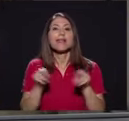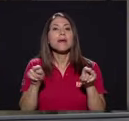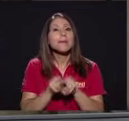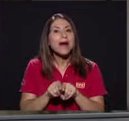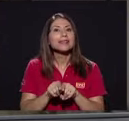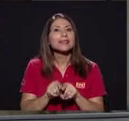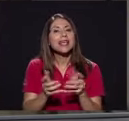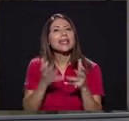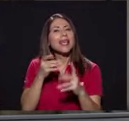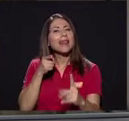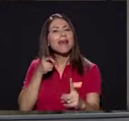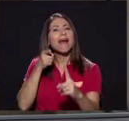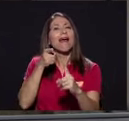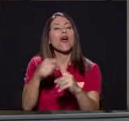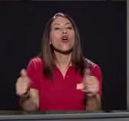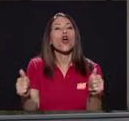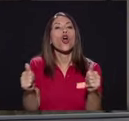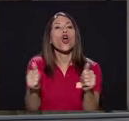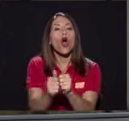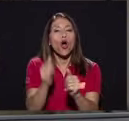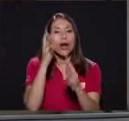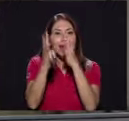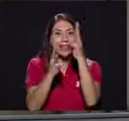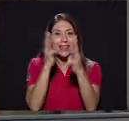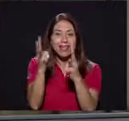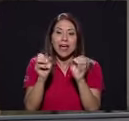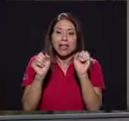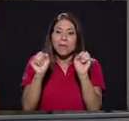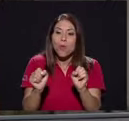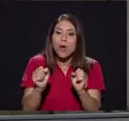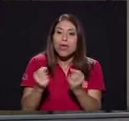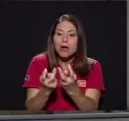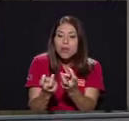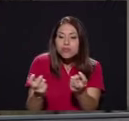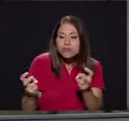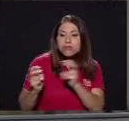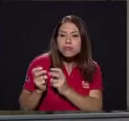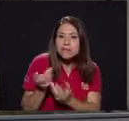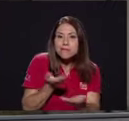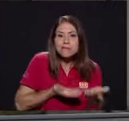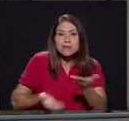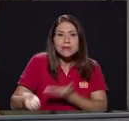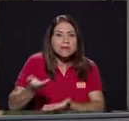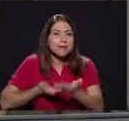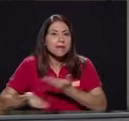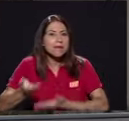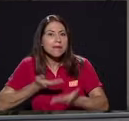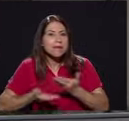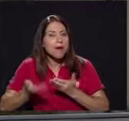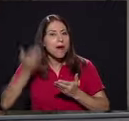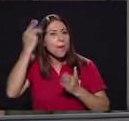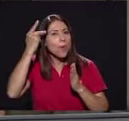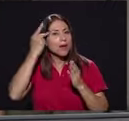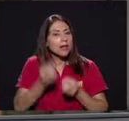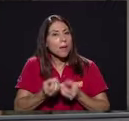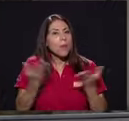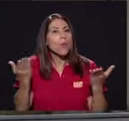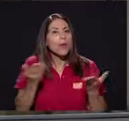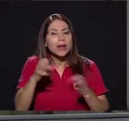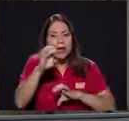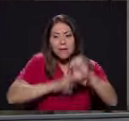ser co-creativa, a estar sentada en la mesa co-creando política pública, evaluando y